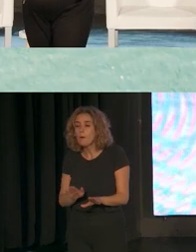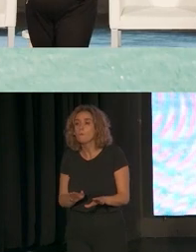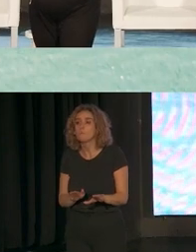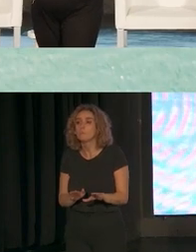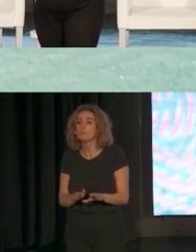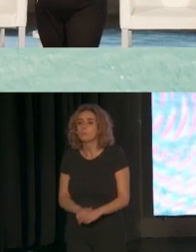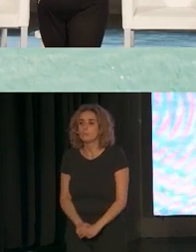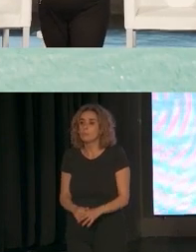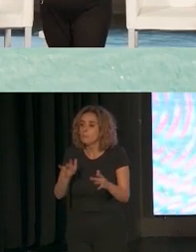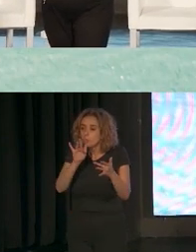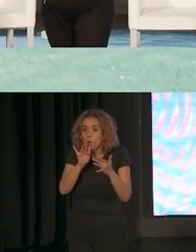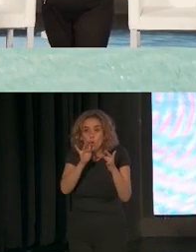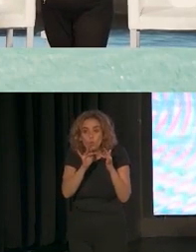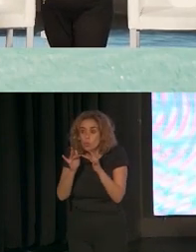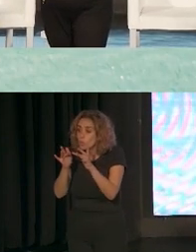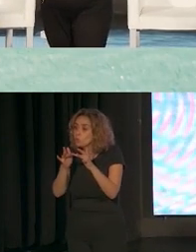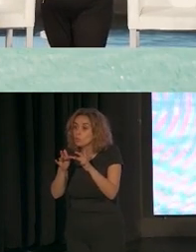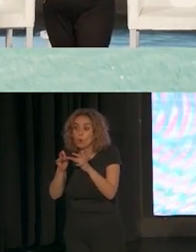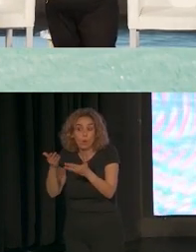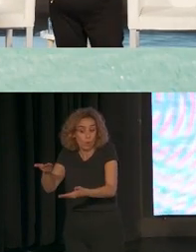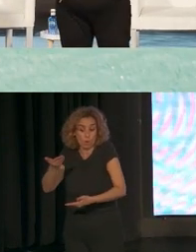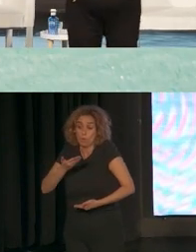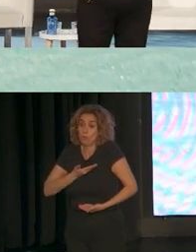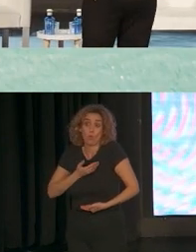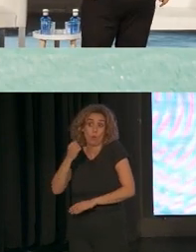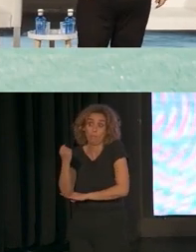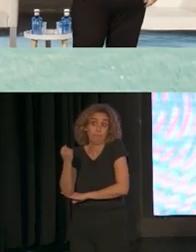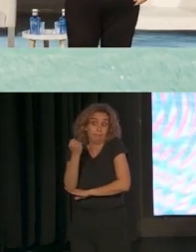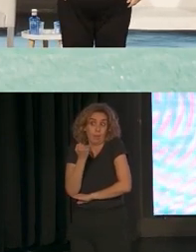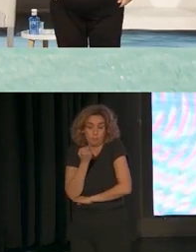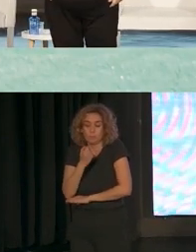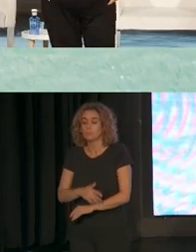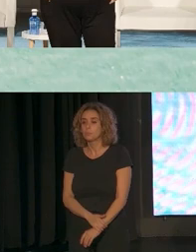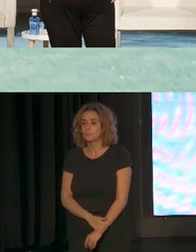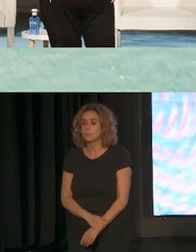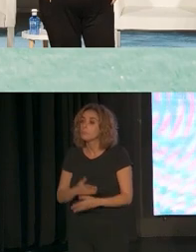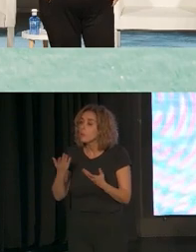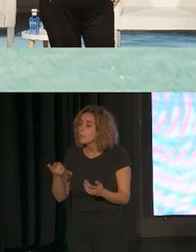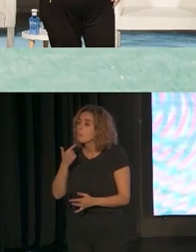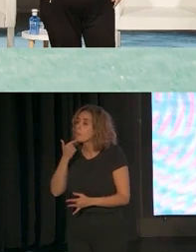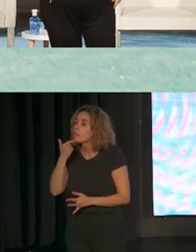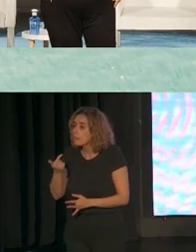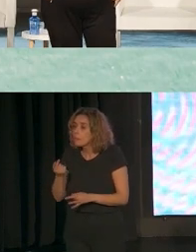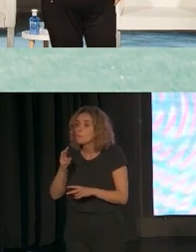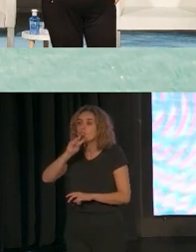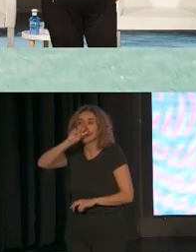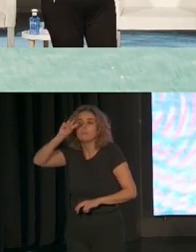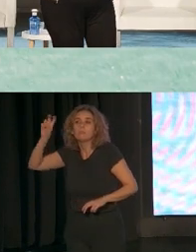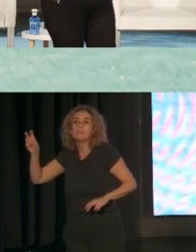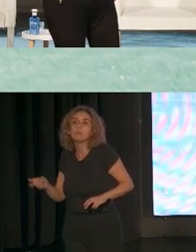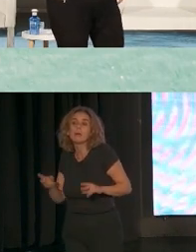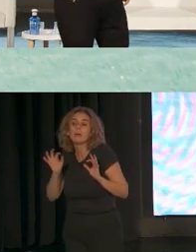conecta y nos ayuda a generar apoyos mutuos por eso también podemos decir que la diversidad es